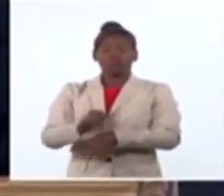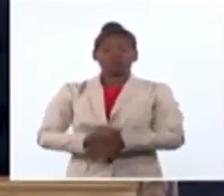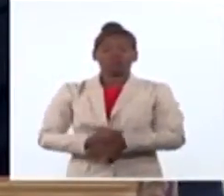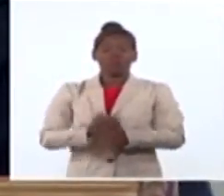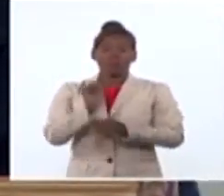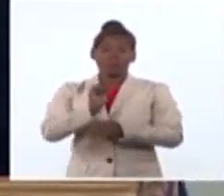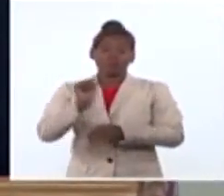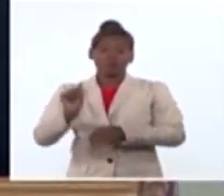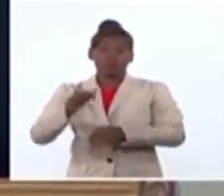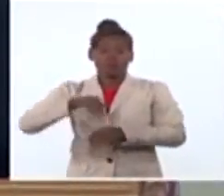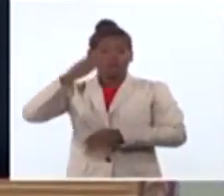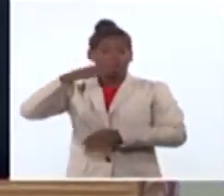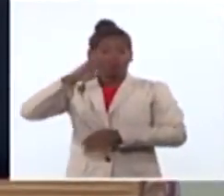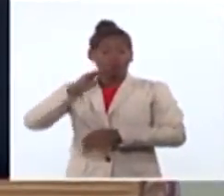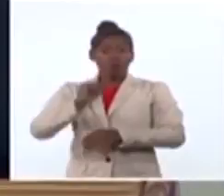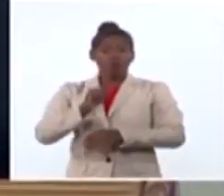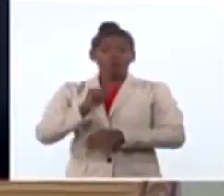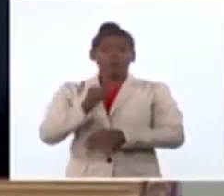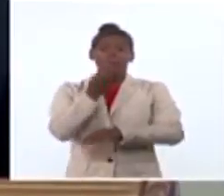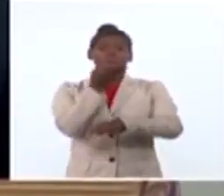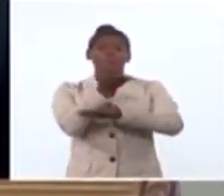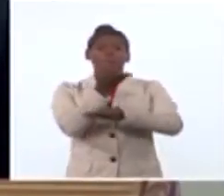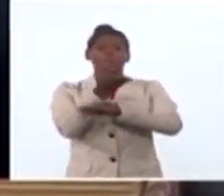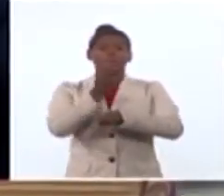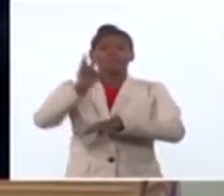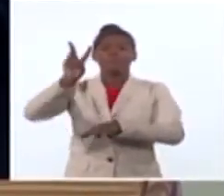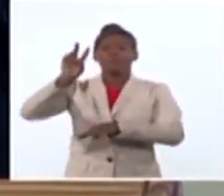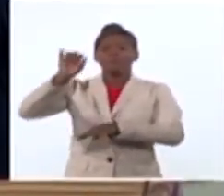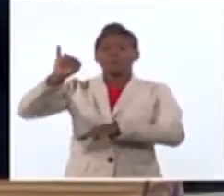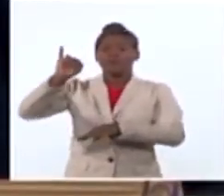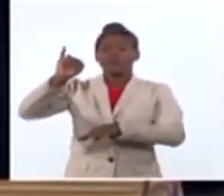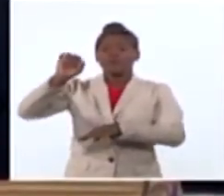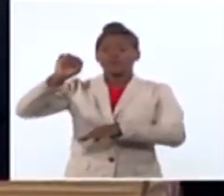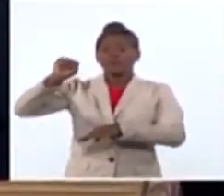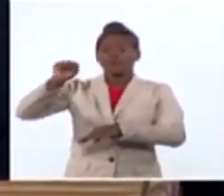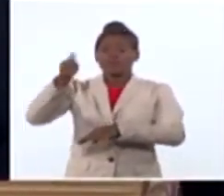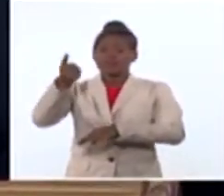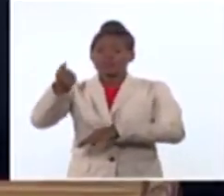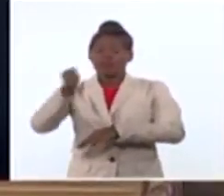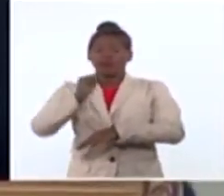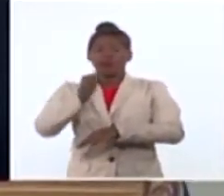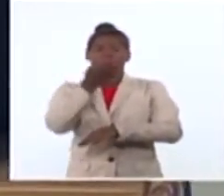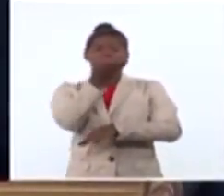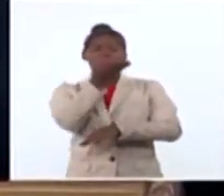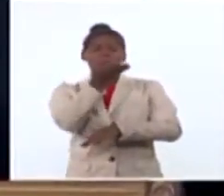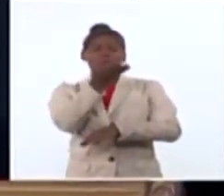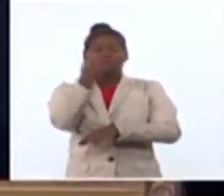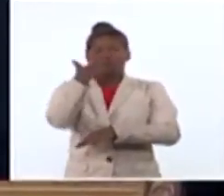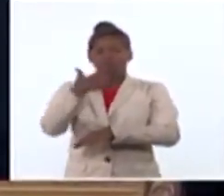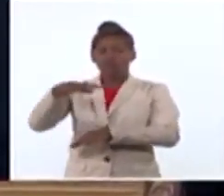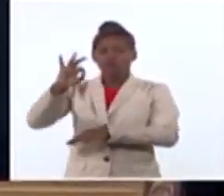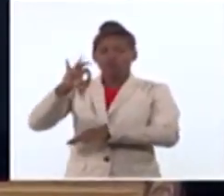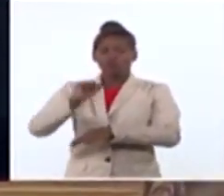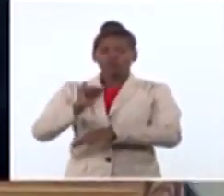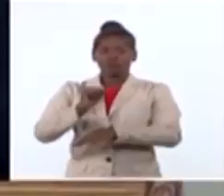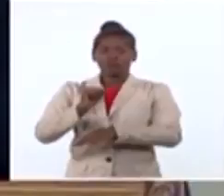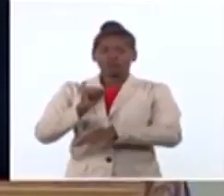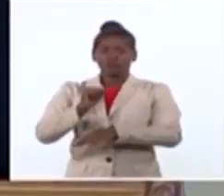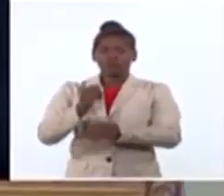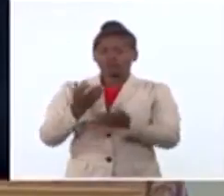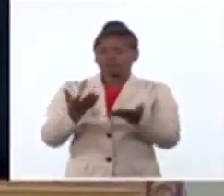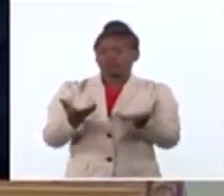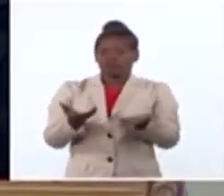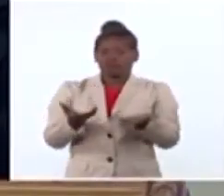ciudadanos cubanos, que impiden a ciudadanos cubanos que residen en terceros países y que tienen doble